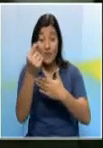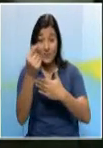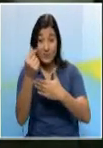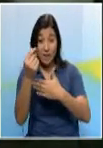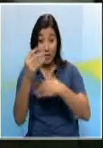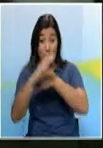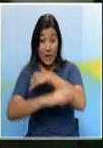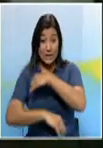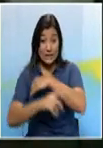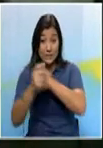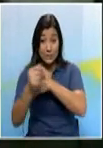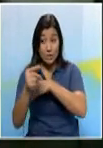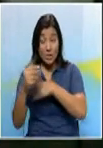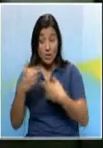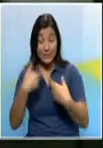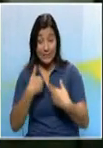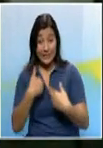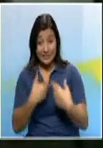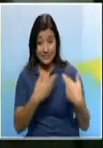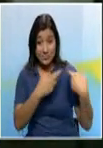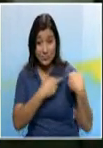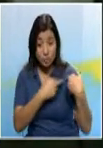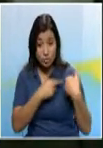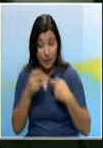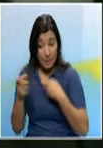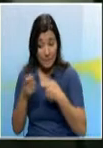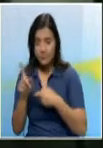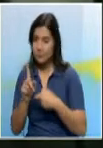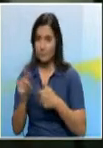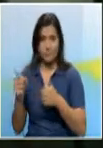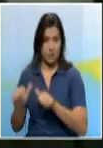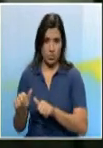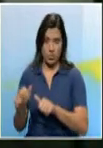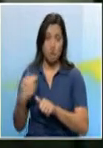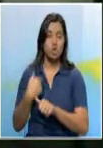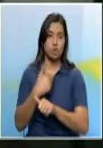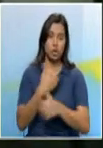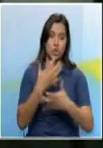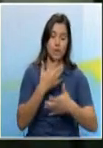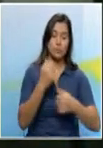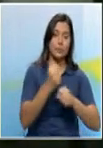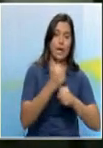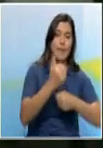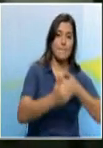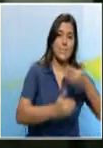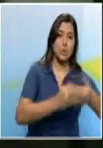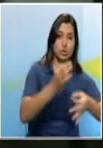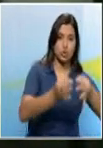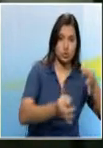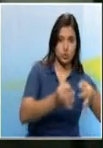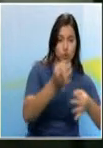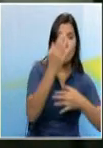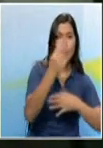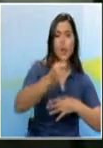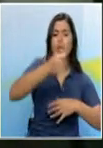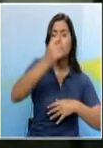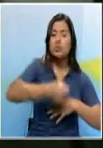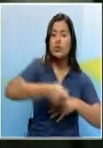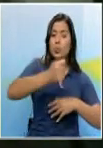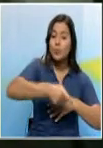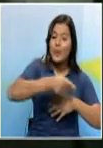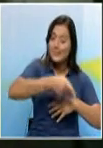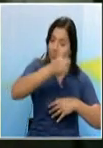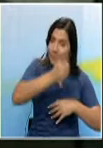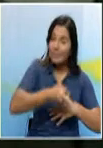porque no consideramos que se deba optar por esa vía, ya que los tribunales fiscales son quienes